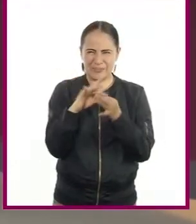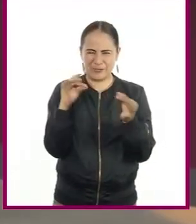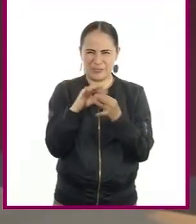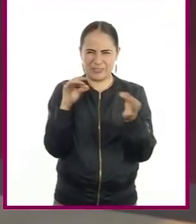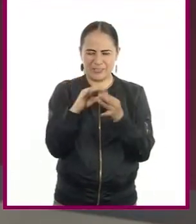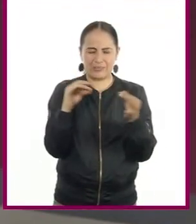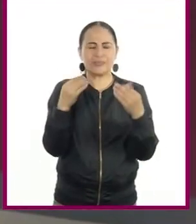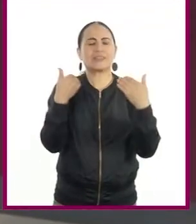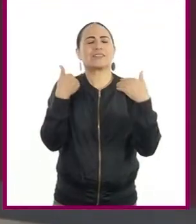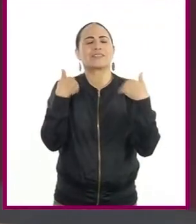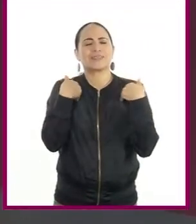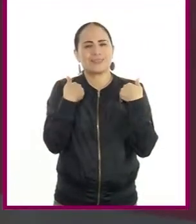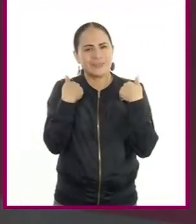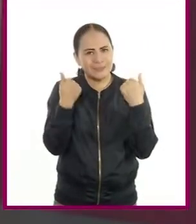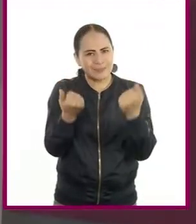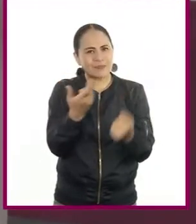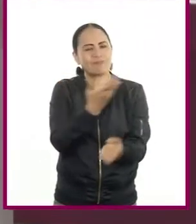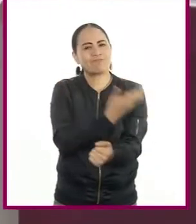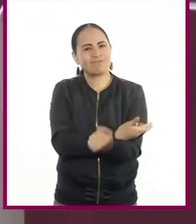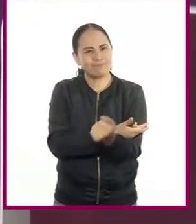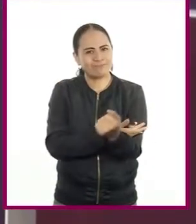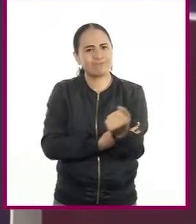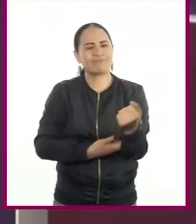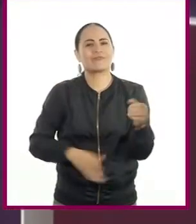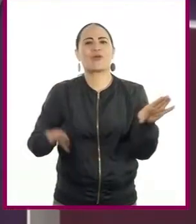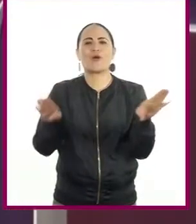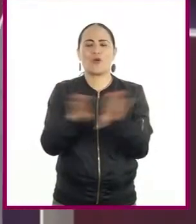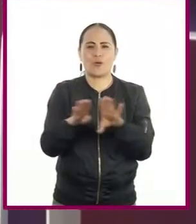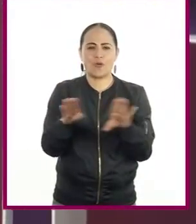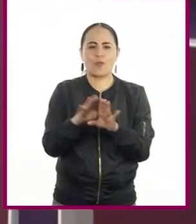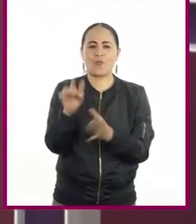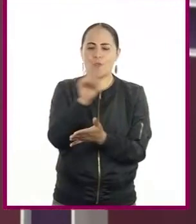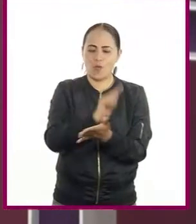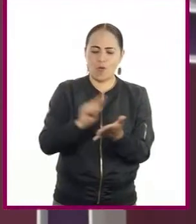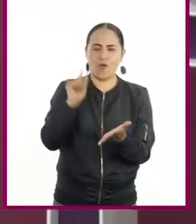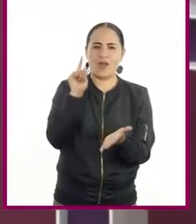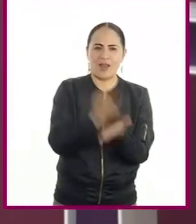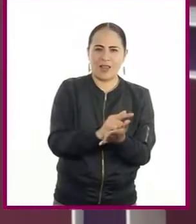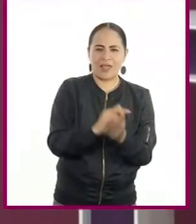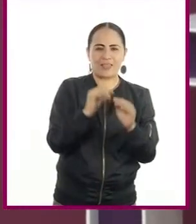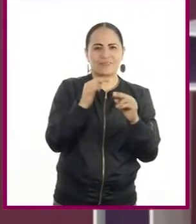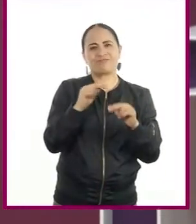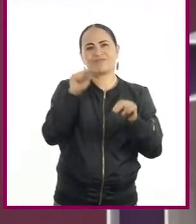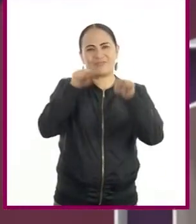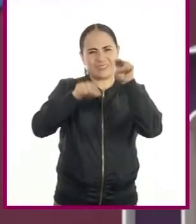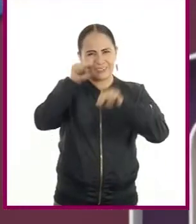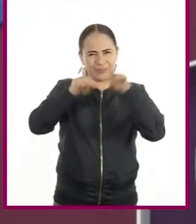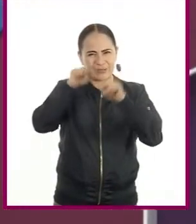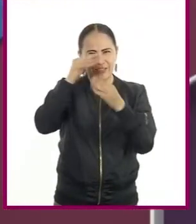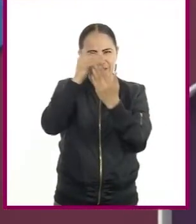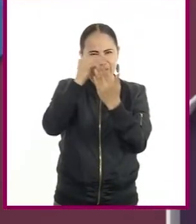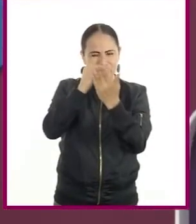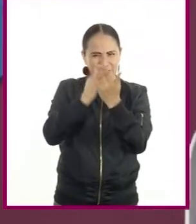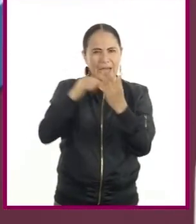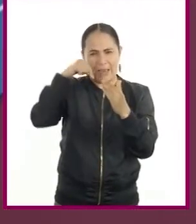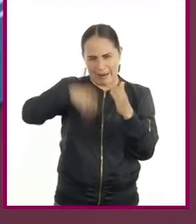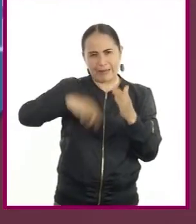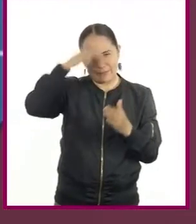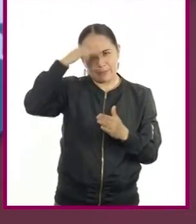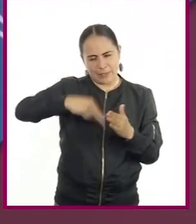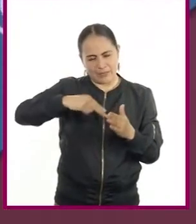han comprendido mejor cómo se expresa el principio de legalidad en la organización política de un país como el